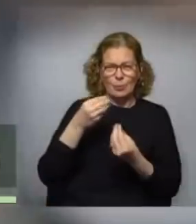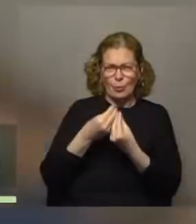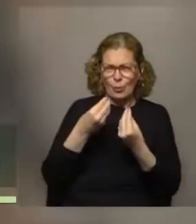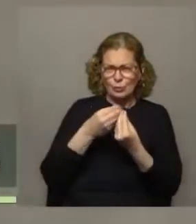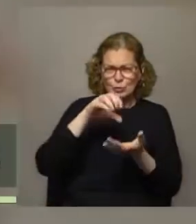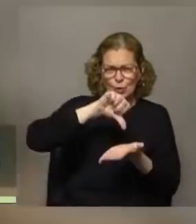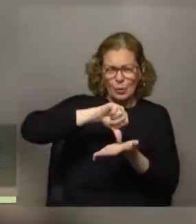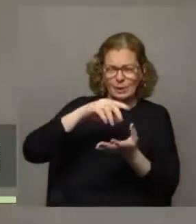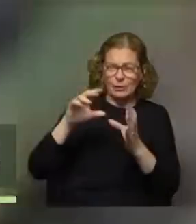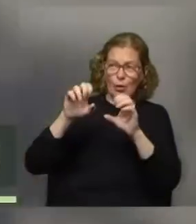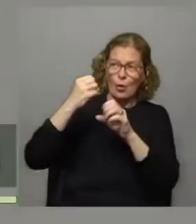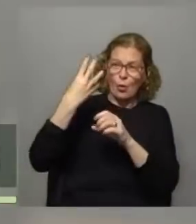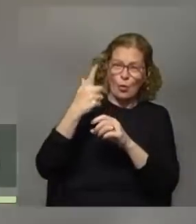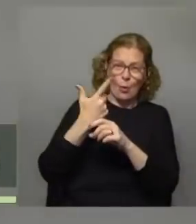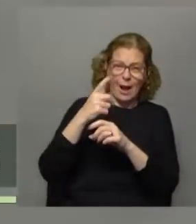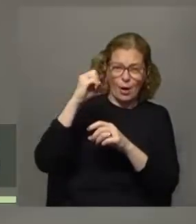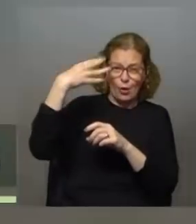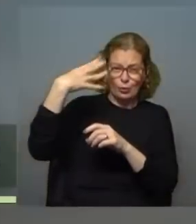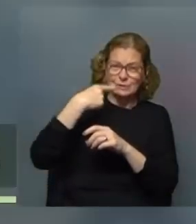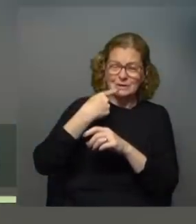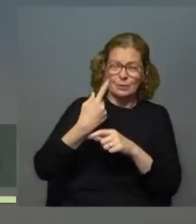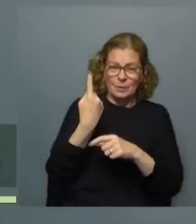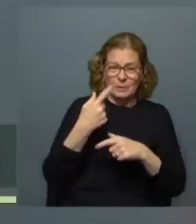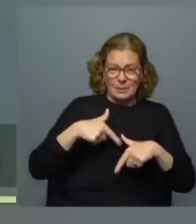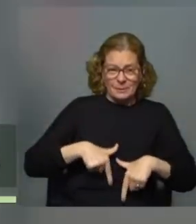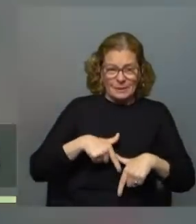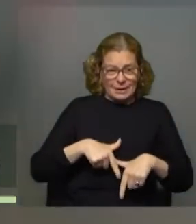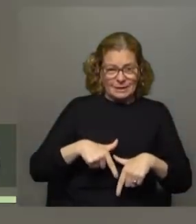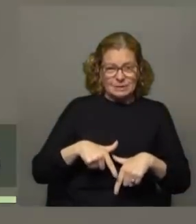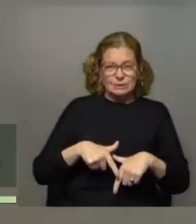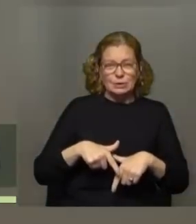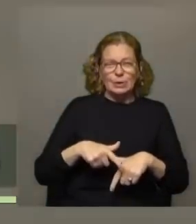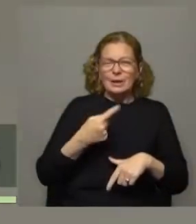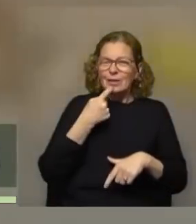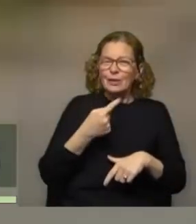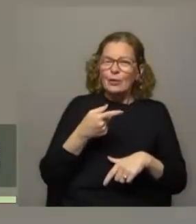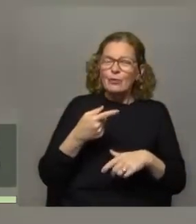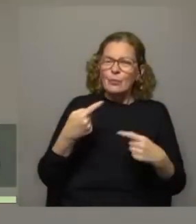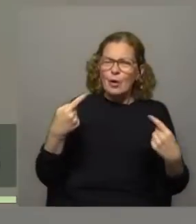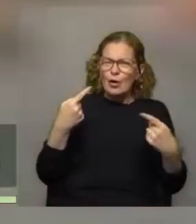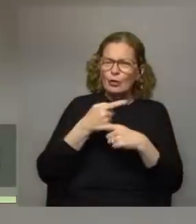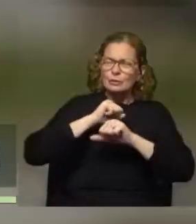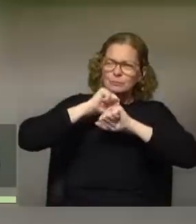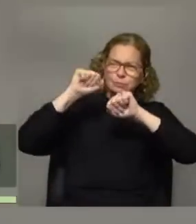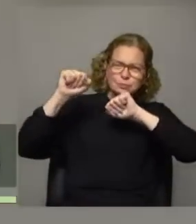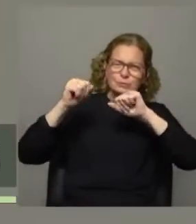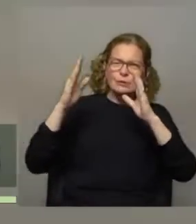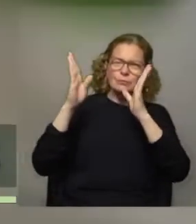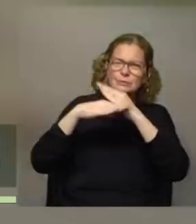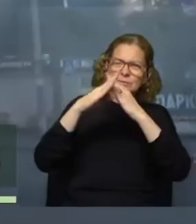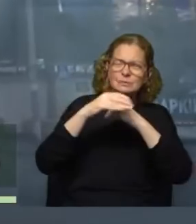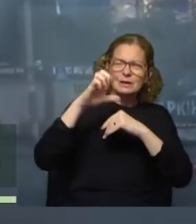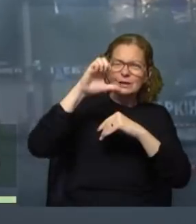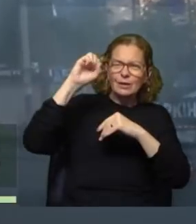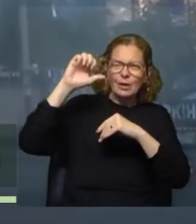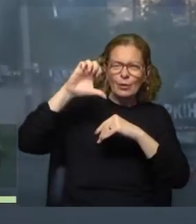localidades sin electricidad anunció el Primer Ministro ucraniano quien afirmó que fueron atacadas de nuevo las infraestructuras energéticas